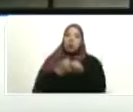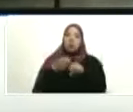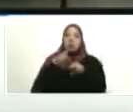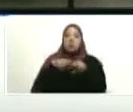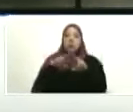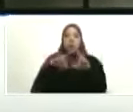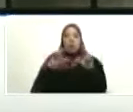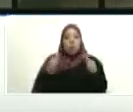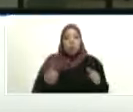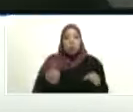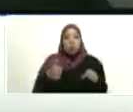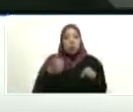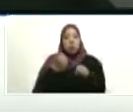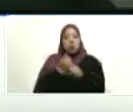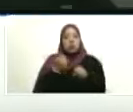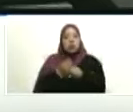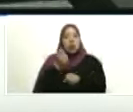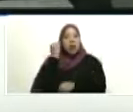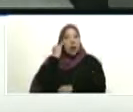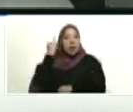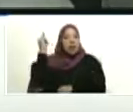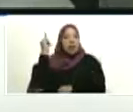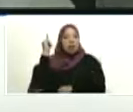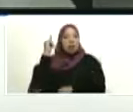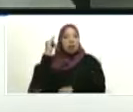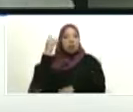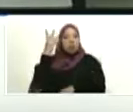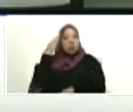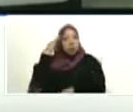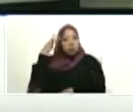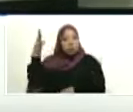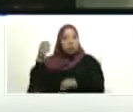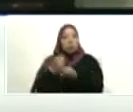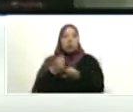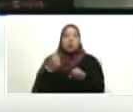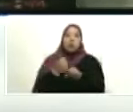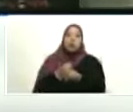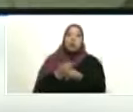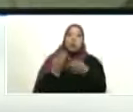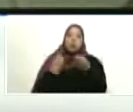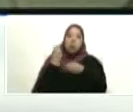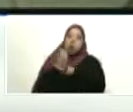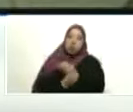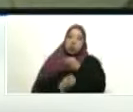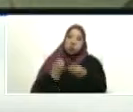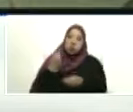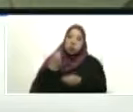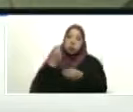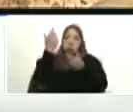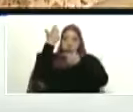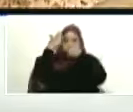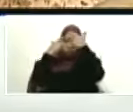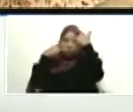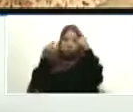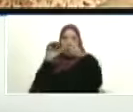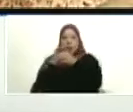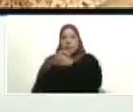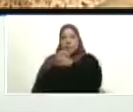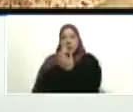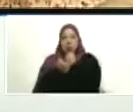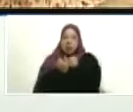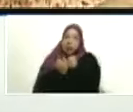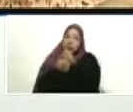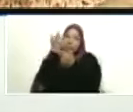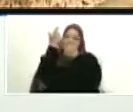fundó, lo ideó, lo soñó, lo creó y nos lo dejó nuestro amado